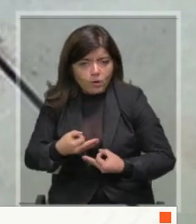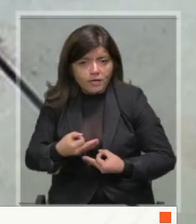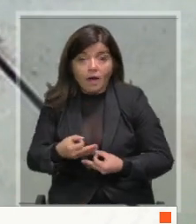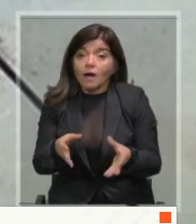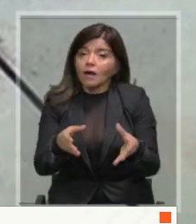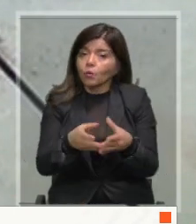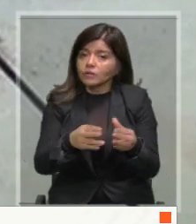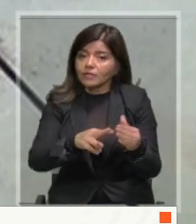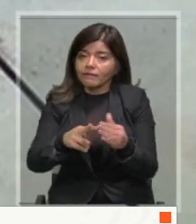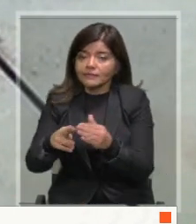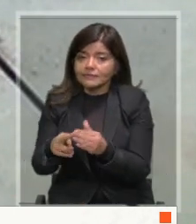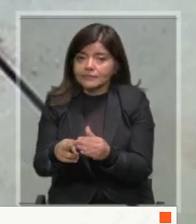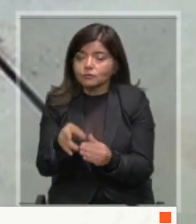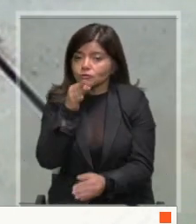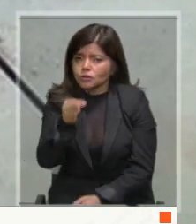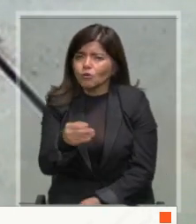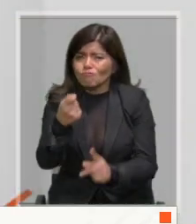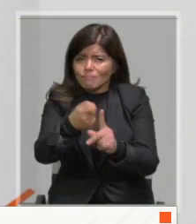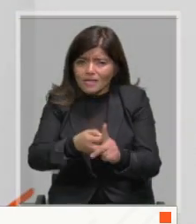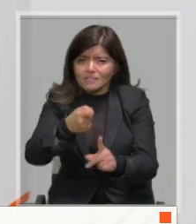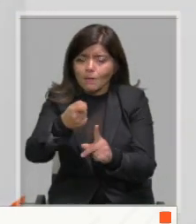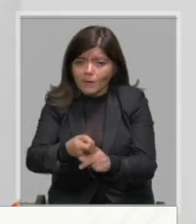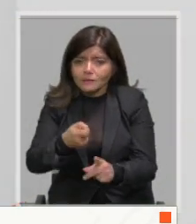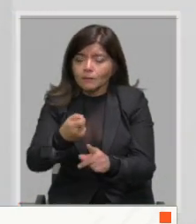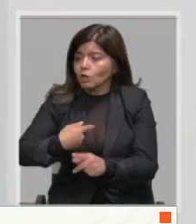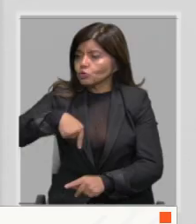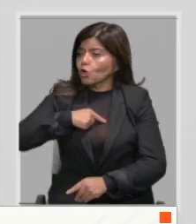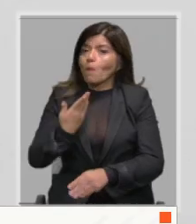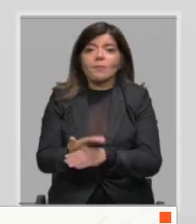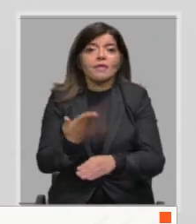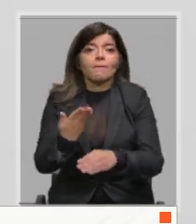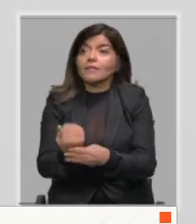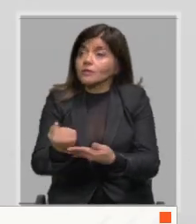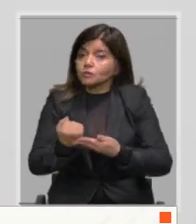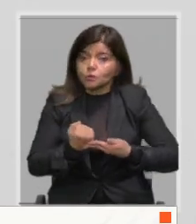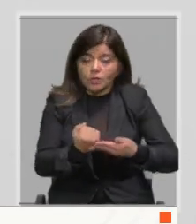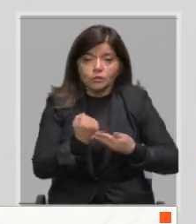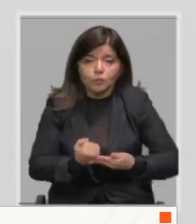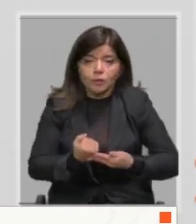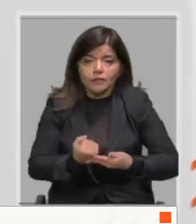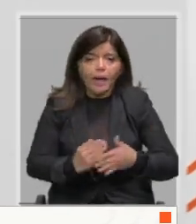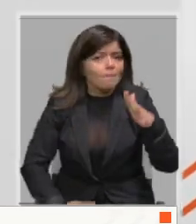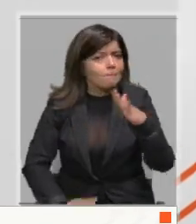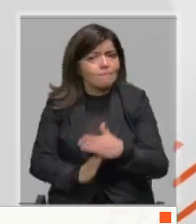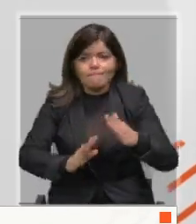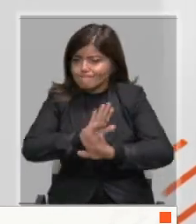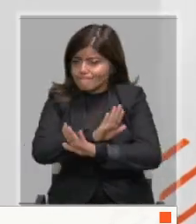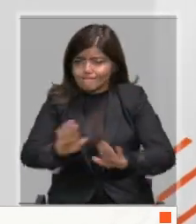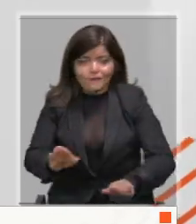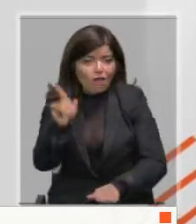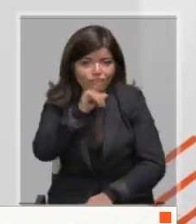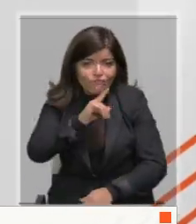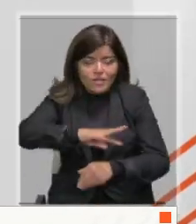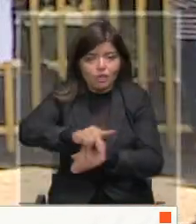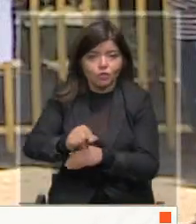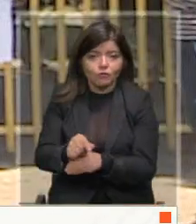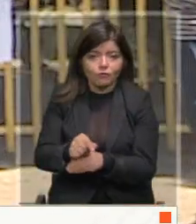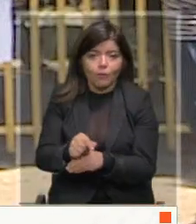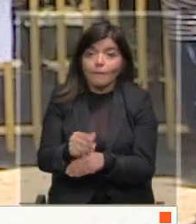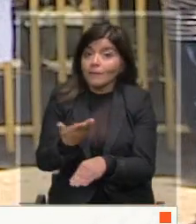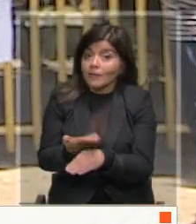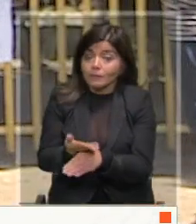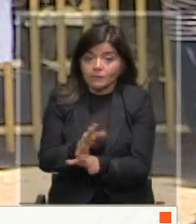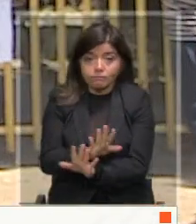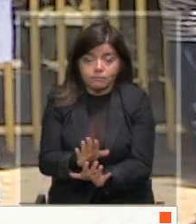Vecinos aseguró que durante meses estuvieron solicitando ayuda para que los robos en el colegio terminaran de una vez. De